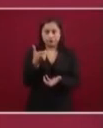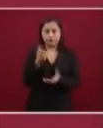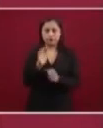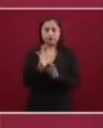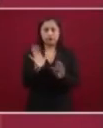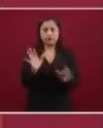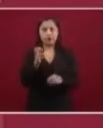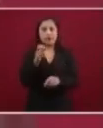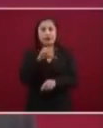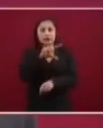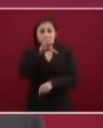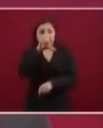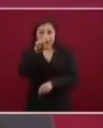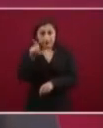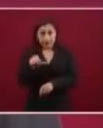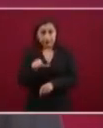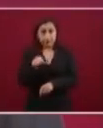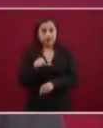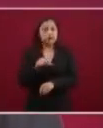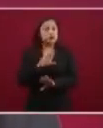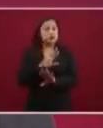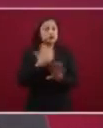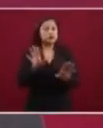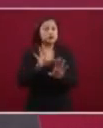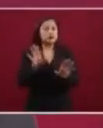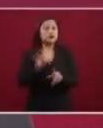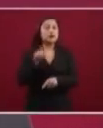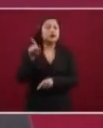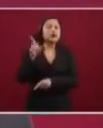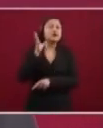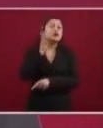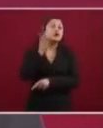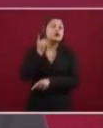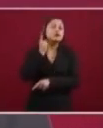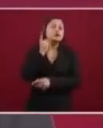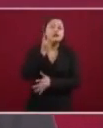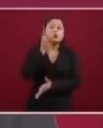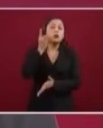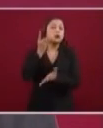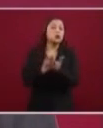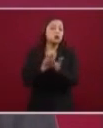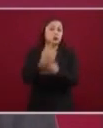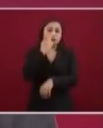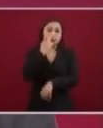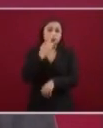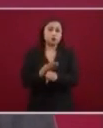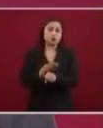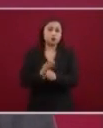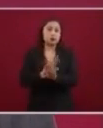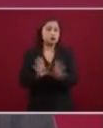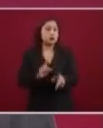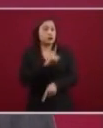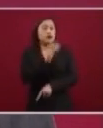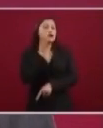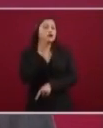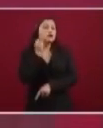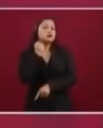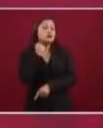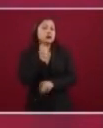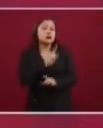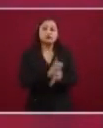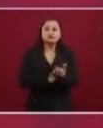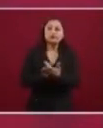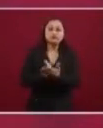dinero, de no localizar una estación de gasolina, pero no para trabajar con esas condiciones para recorrer mis